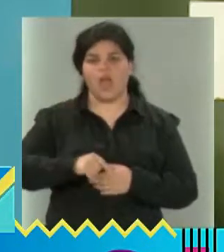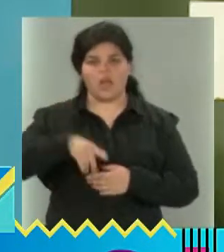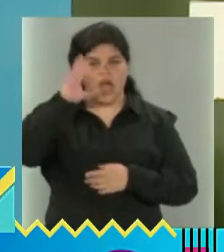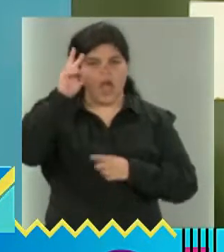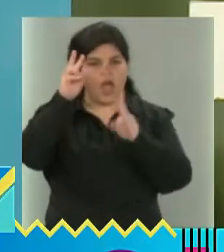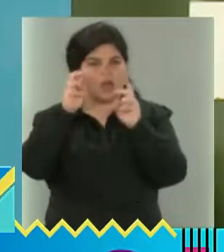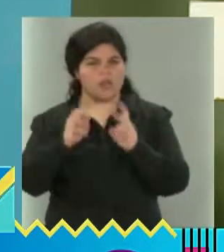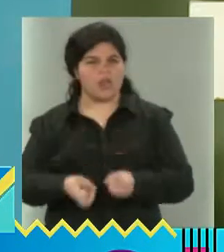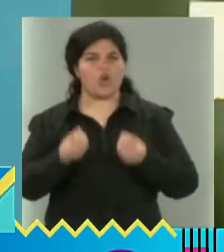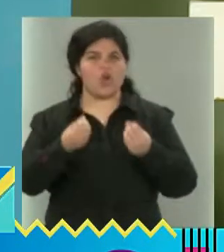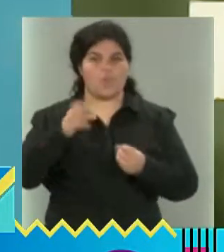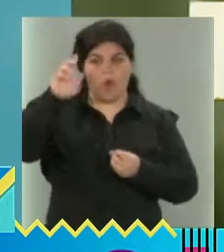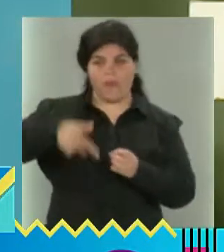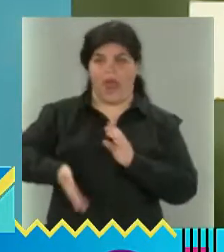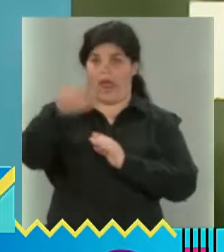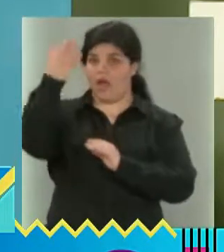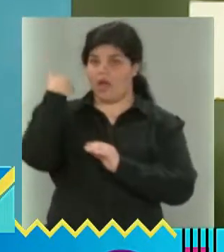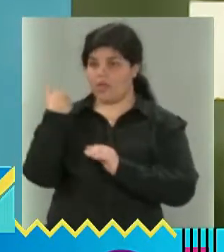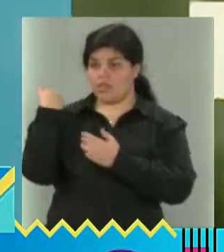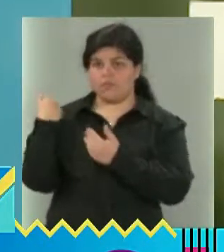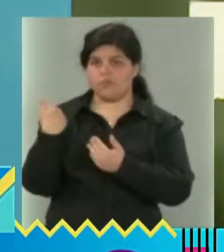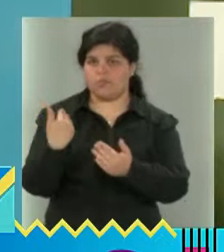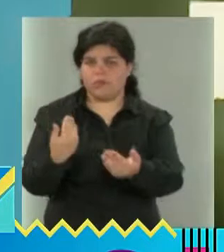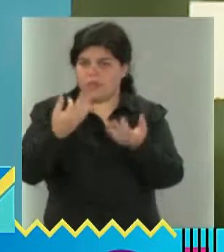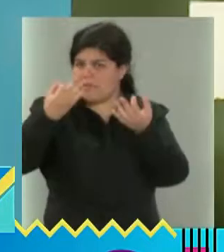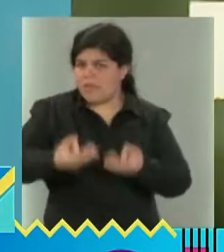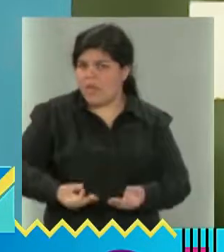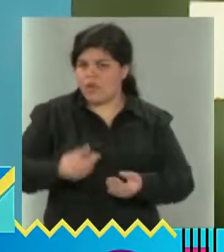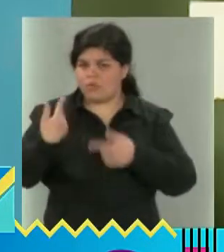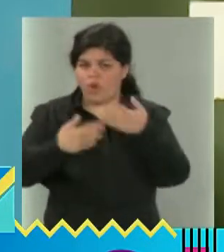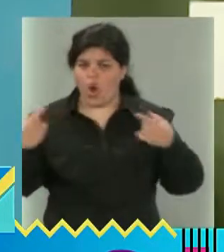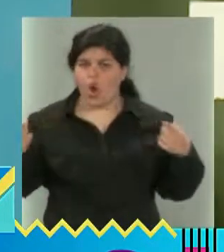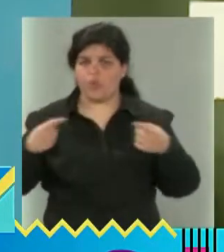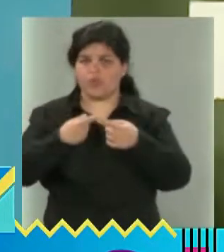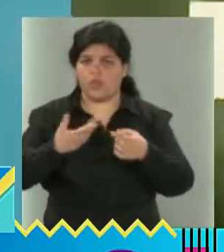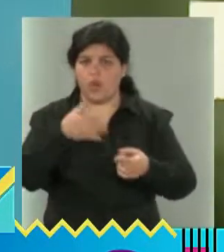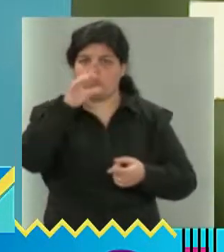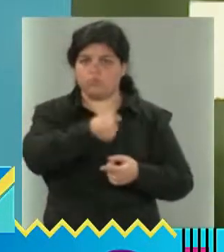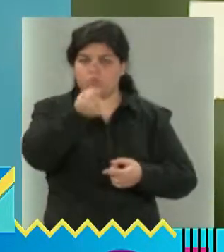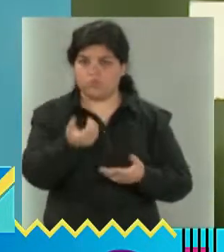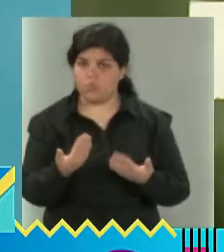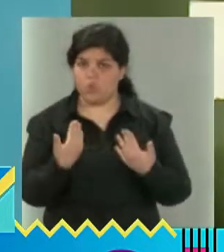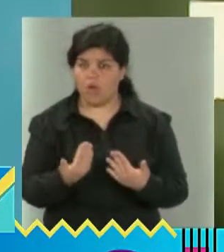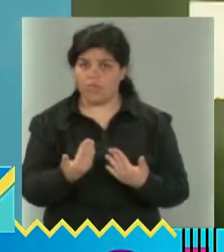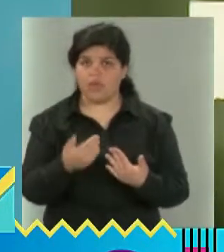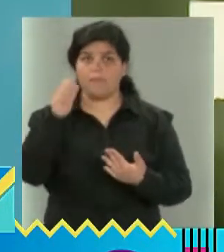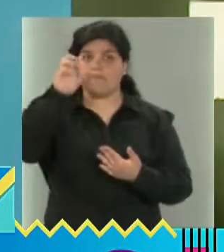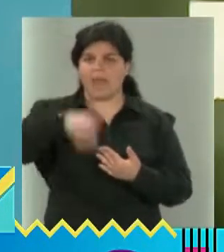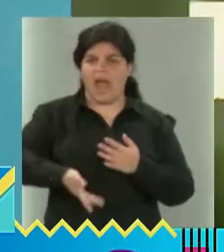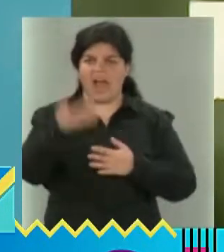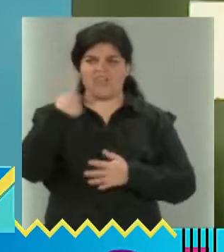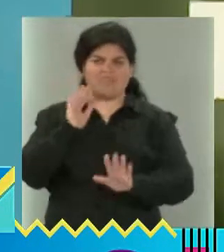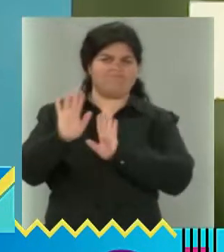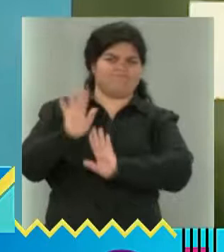este plan estratégico desde su aplicación? Si ha tenido las repercusiones o los objetivos han sido cumplidos. Un plan estratégico que fue muy resistido y